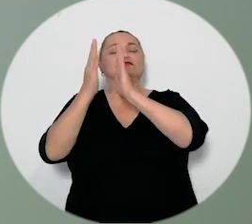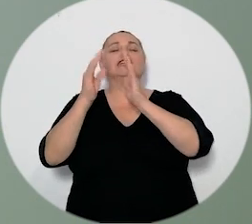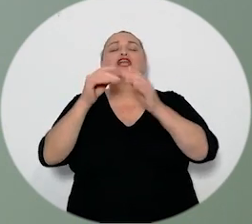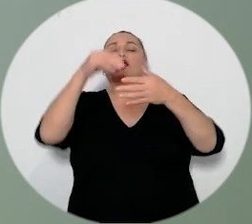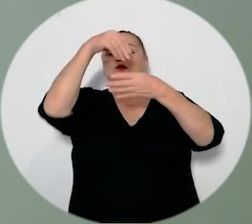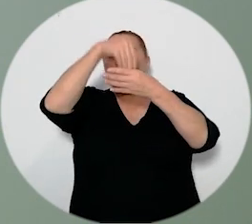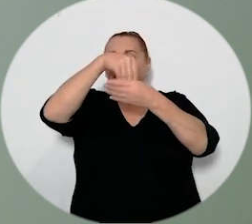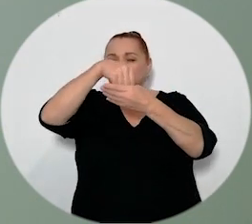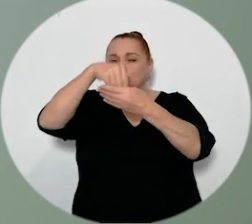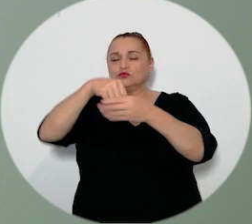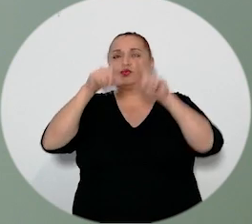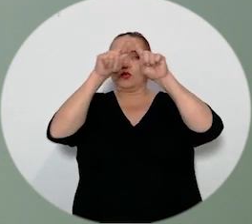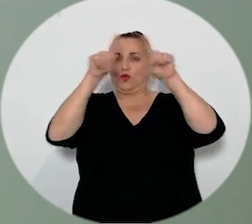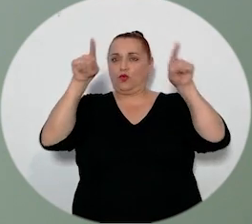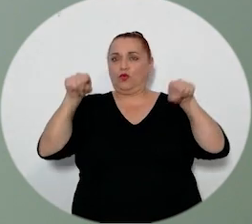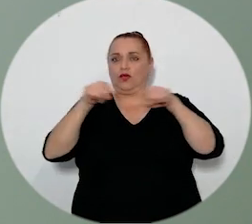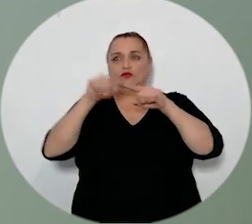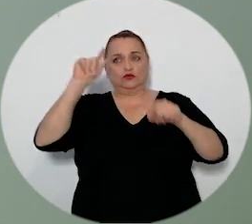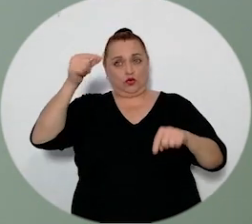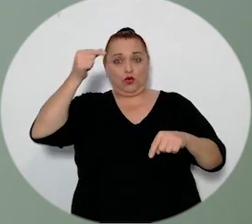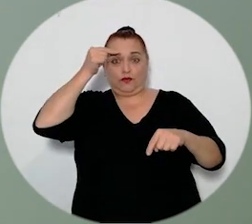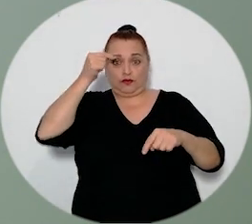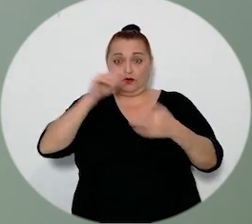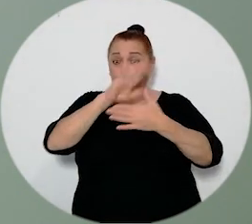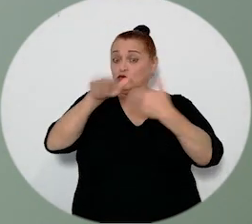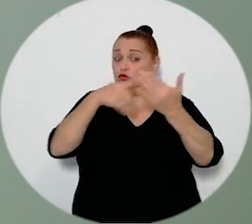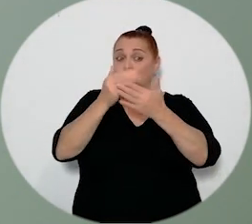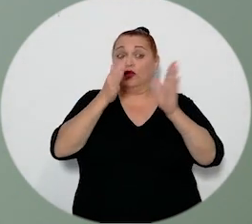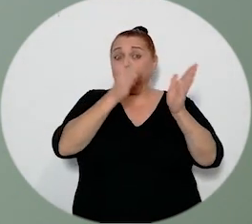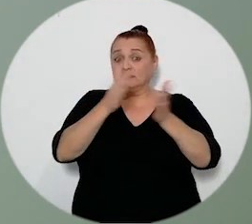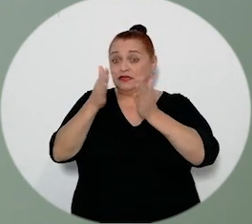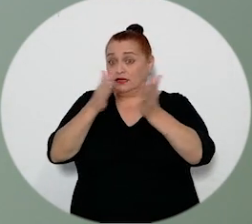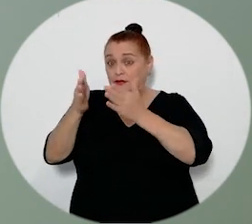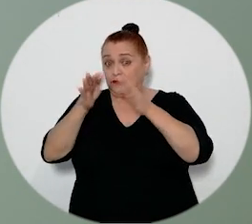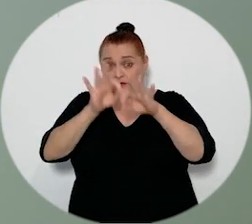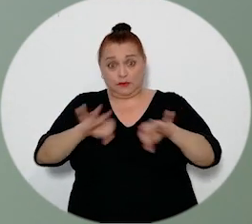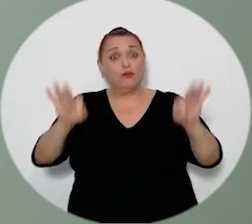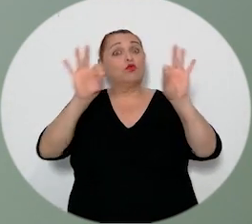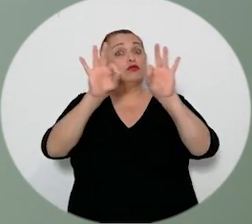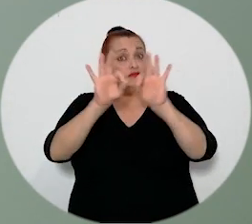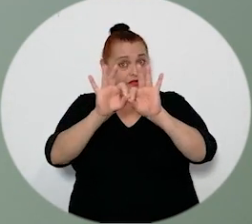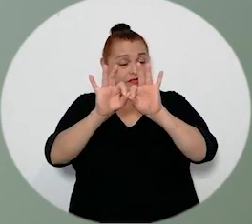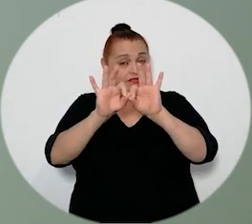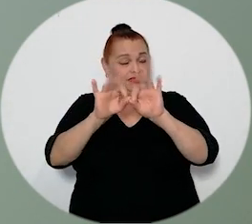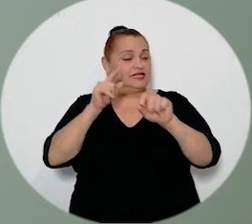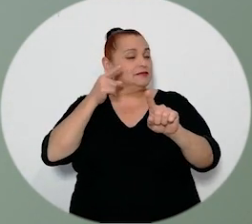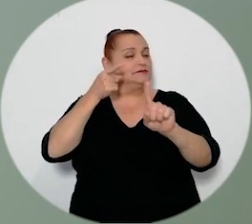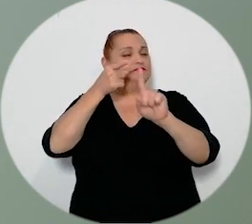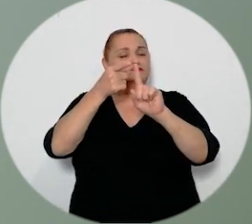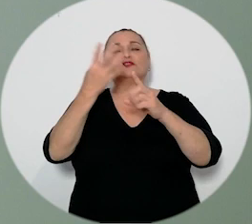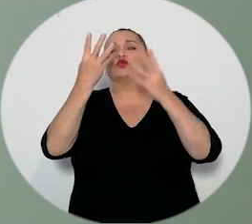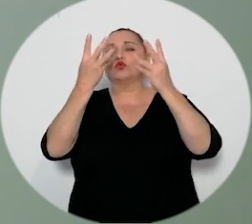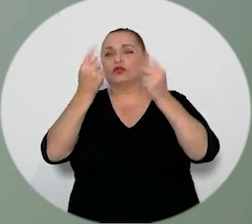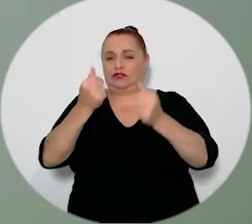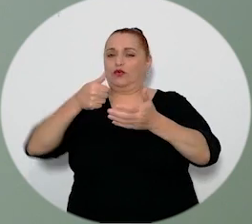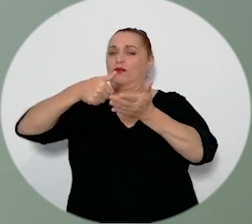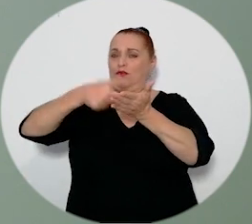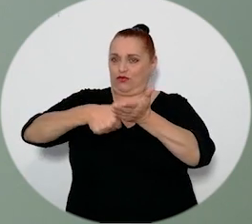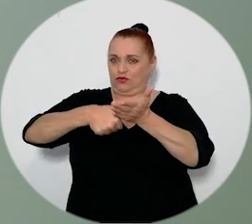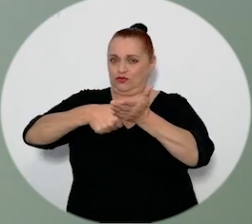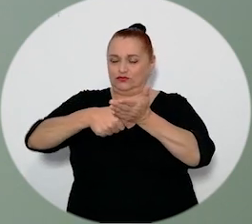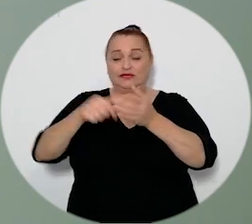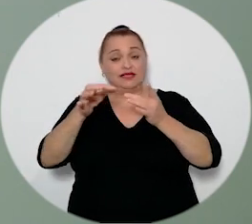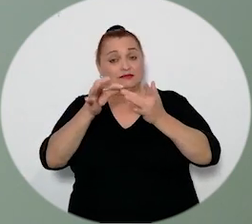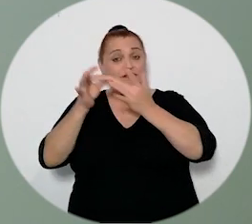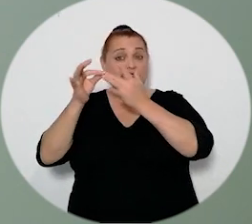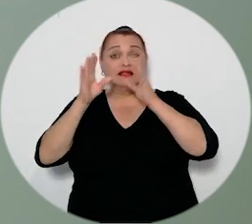composición de esos cuadros de gobierno. Dentro de todas estas etapas, importante como pocas, se halla la del escrutinio de los votos. Que